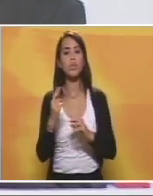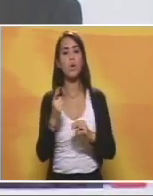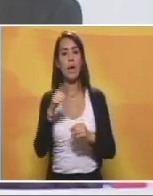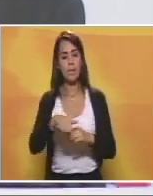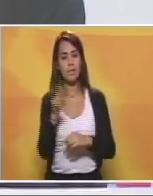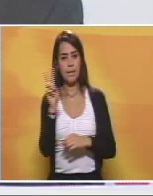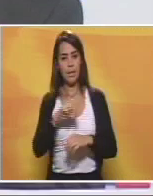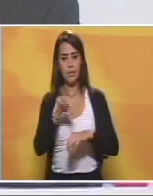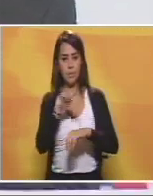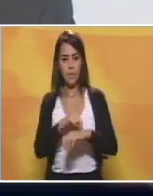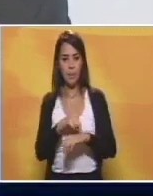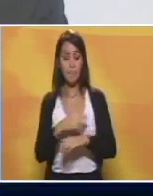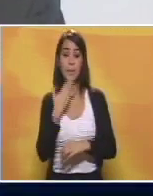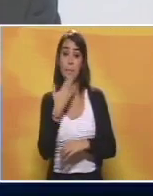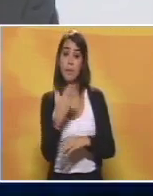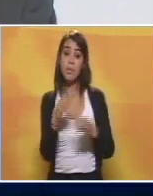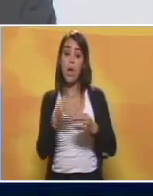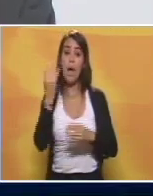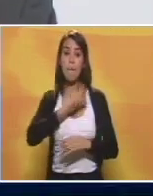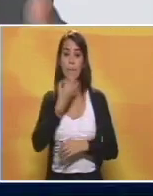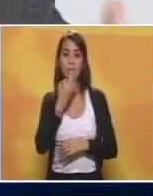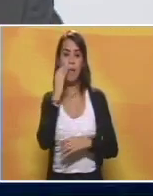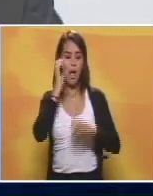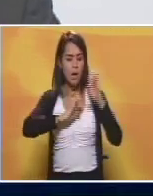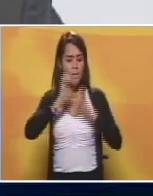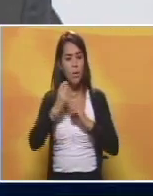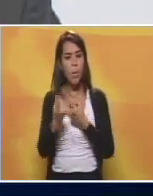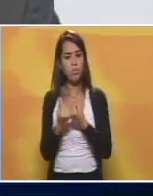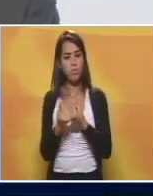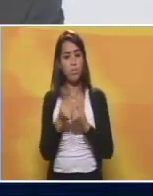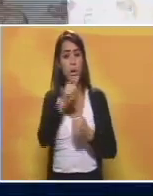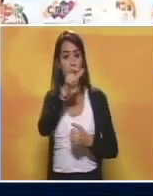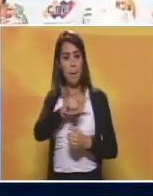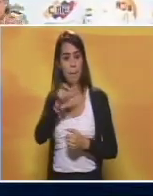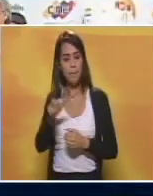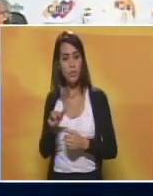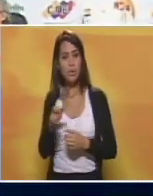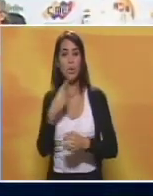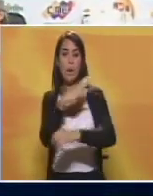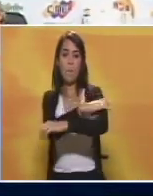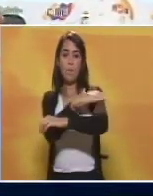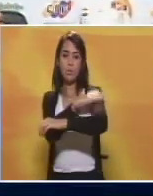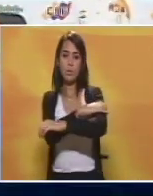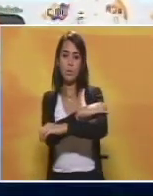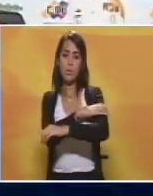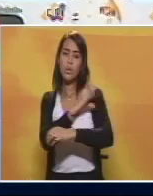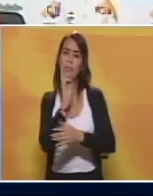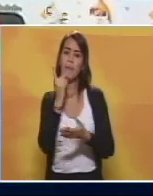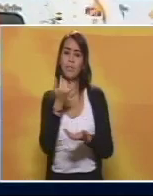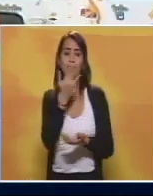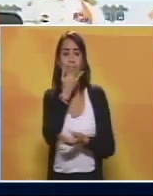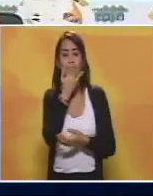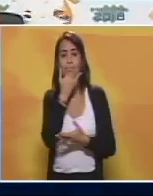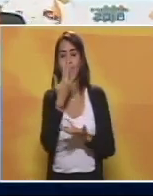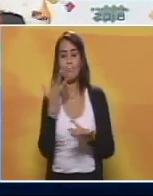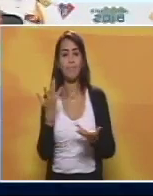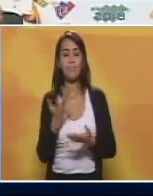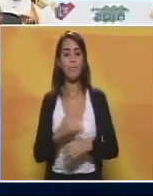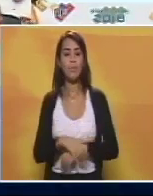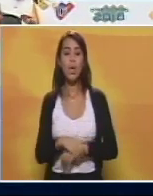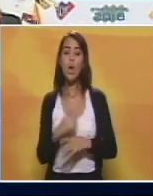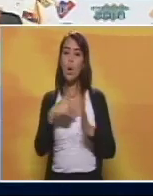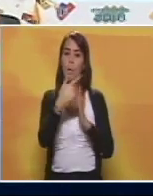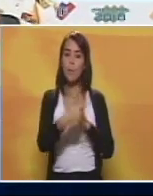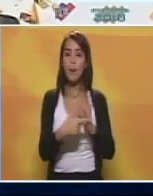exhortó a la comisión por la verdad de estudiar los beneficios para personas de la oposición que hayan incurrido en errores sin incluir los